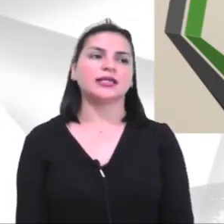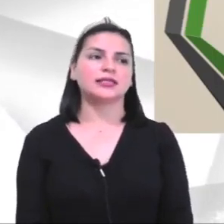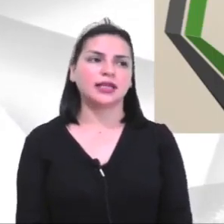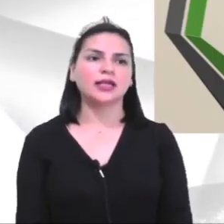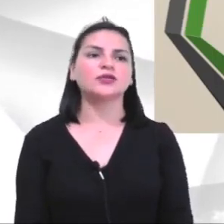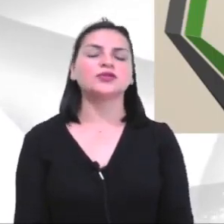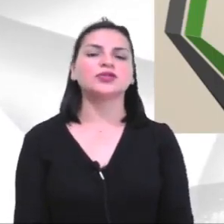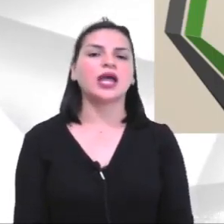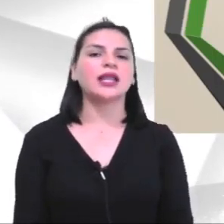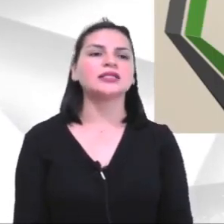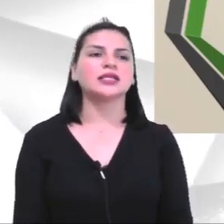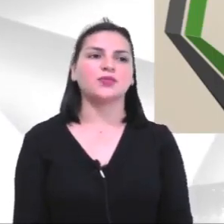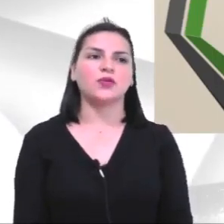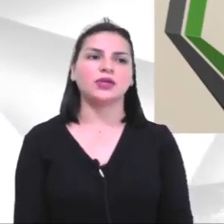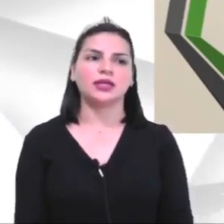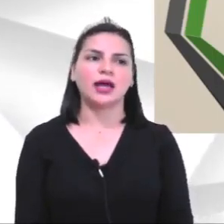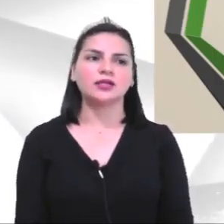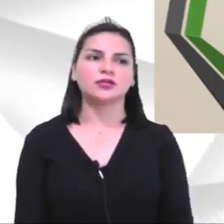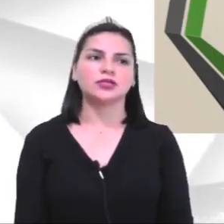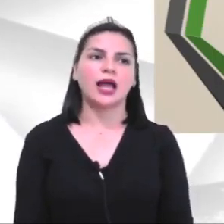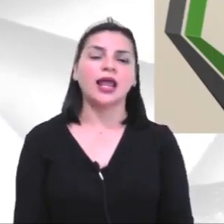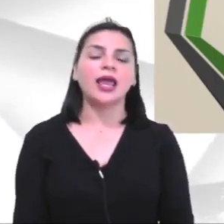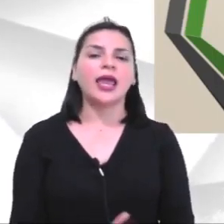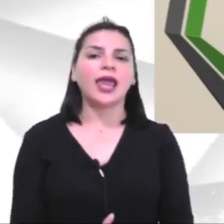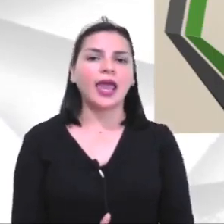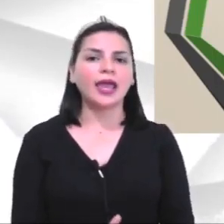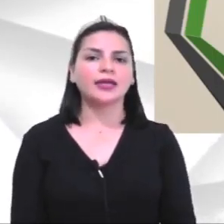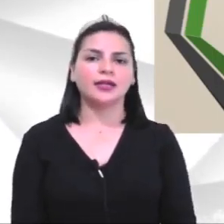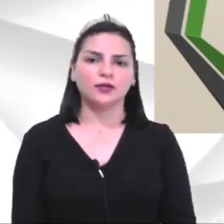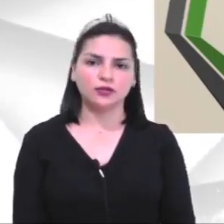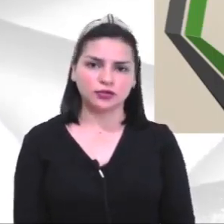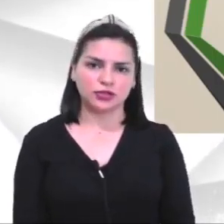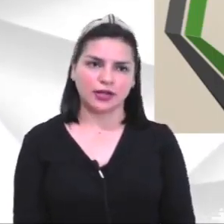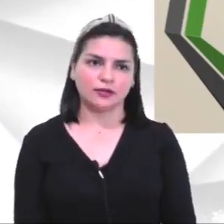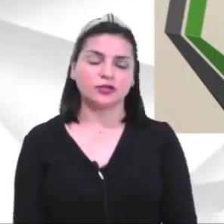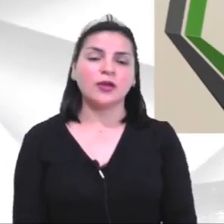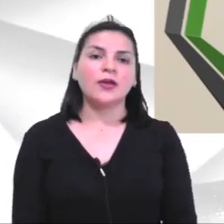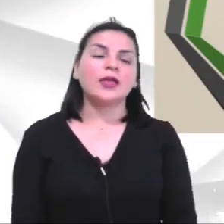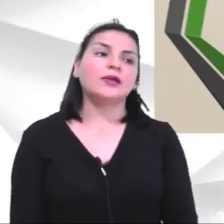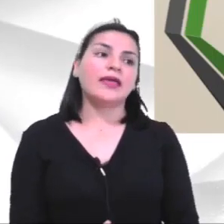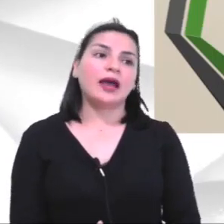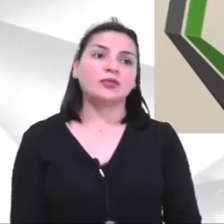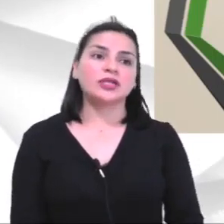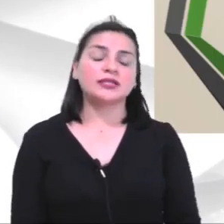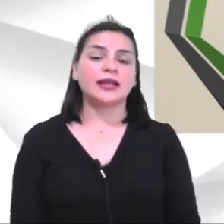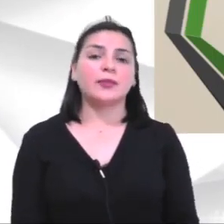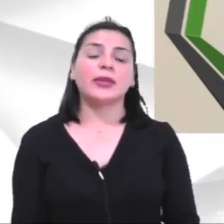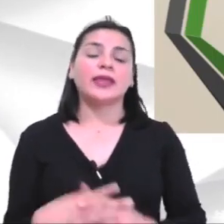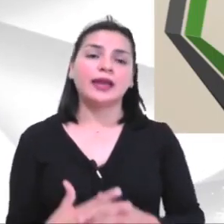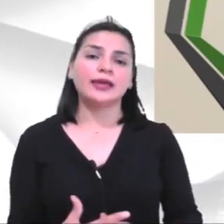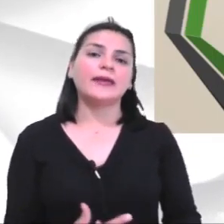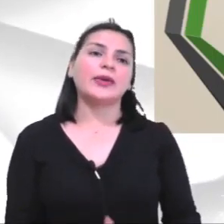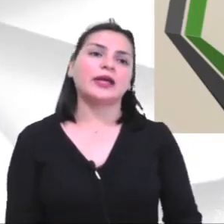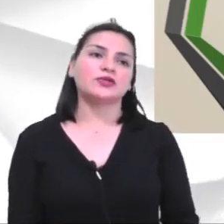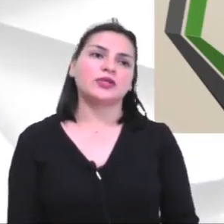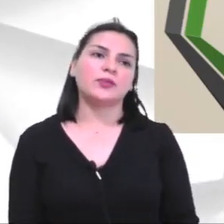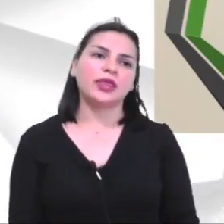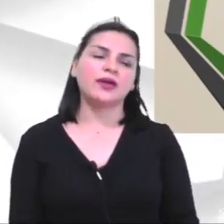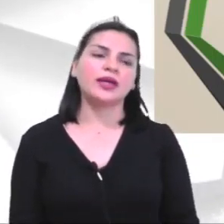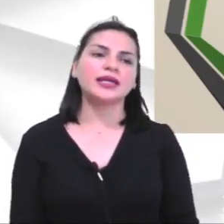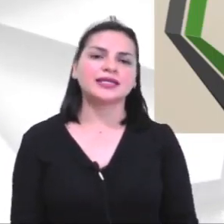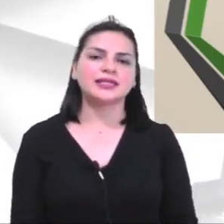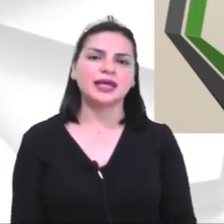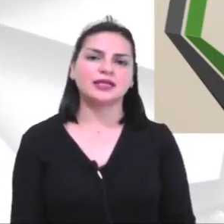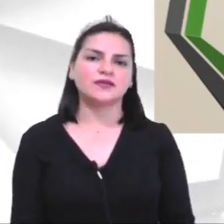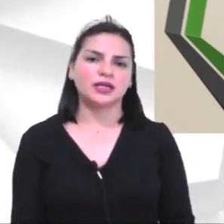sociales, estratos sociales y movilidad social e ilústrelos. Dejamos esta tareita para que usted